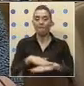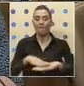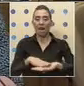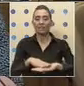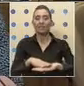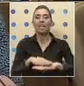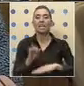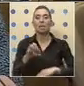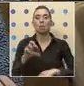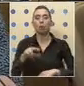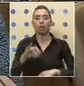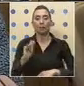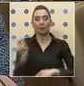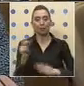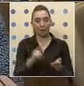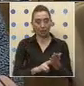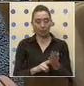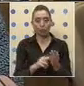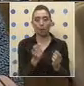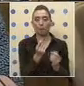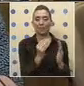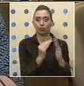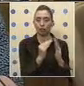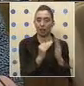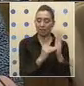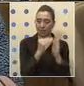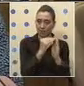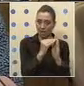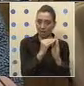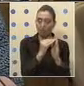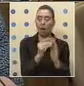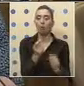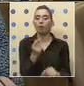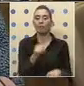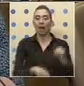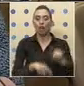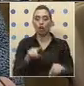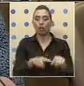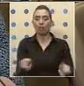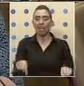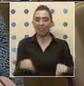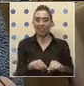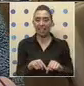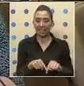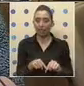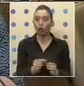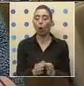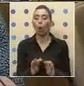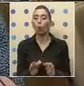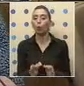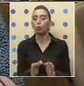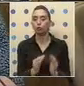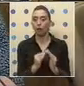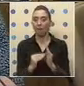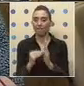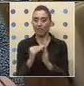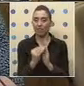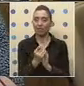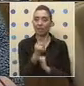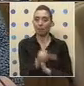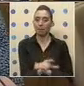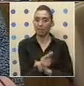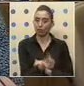imponible el precio de la vivienda deducido el valor del terreno y es justamente en las viviendas de menor